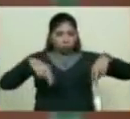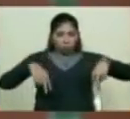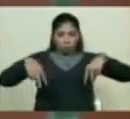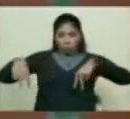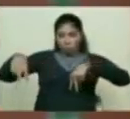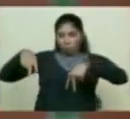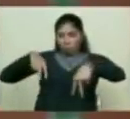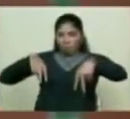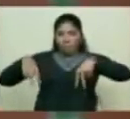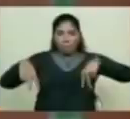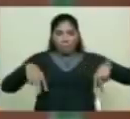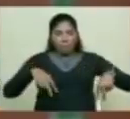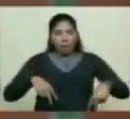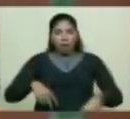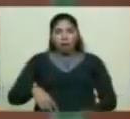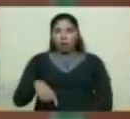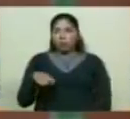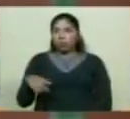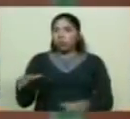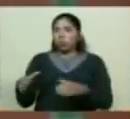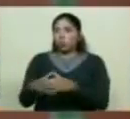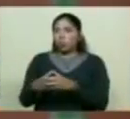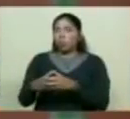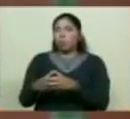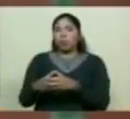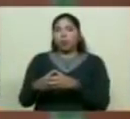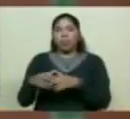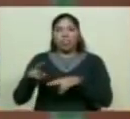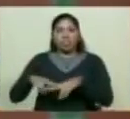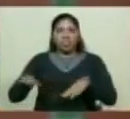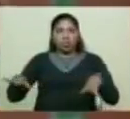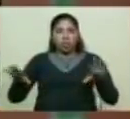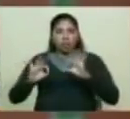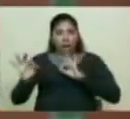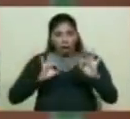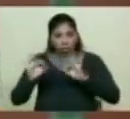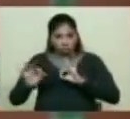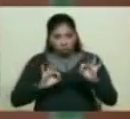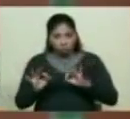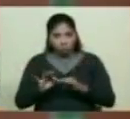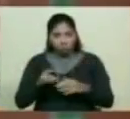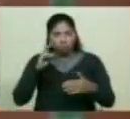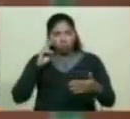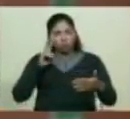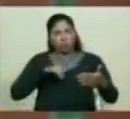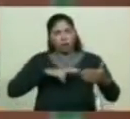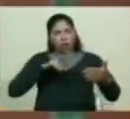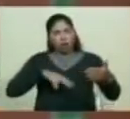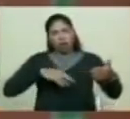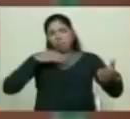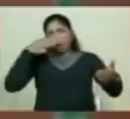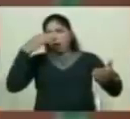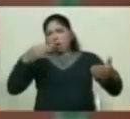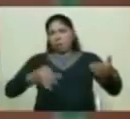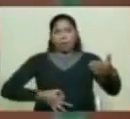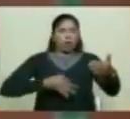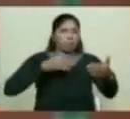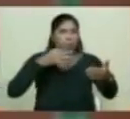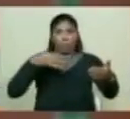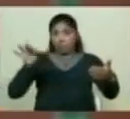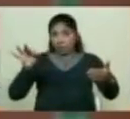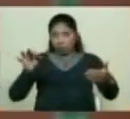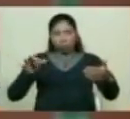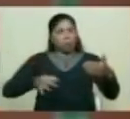del movimiento cultural se sentó en hits leyendo el discurso muy bien leído